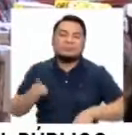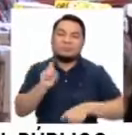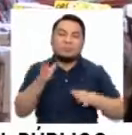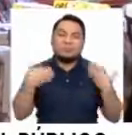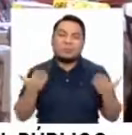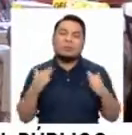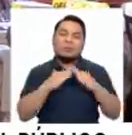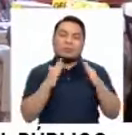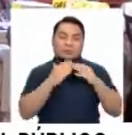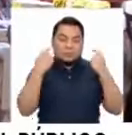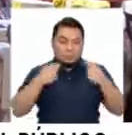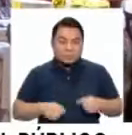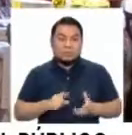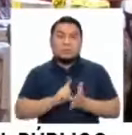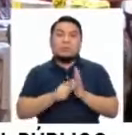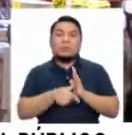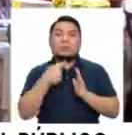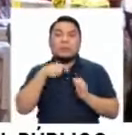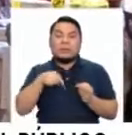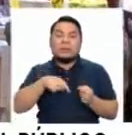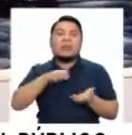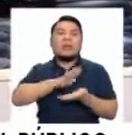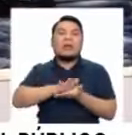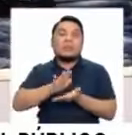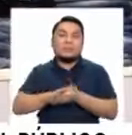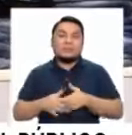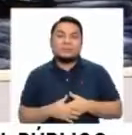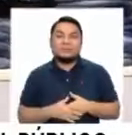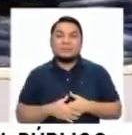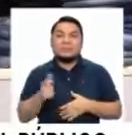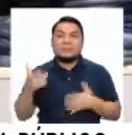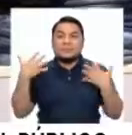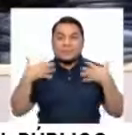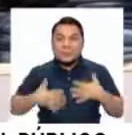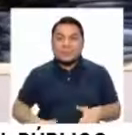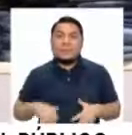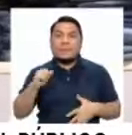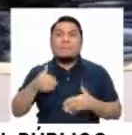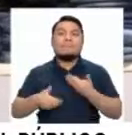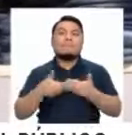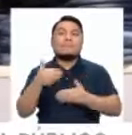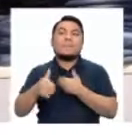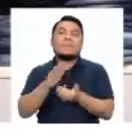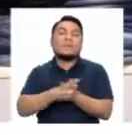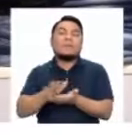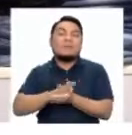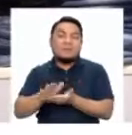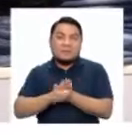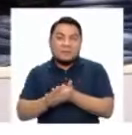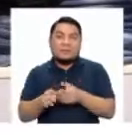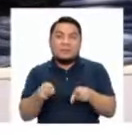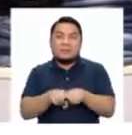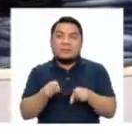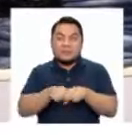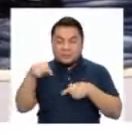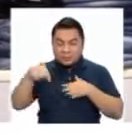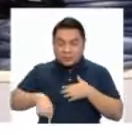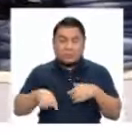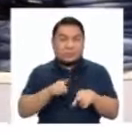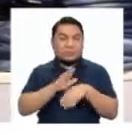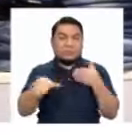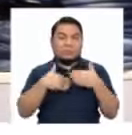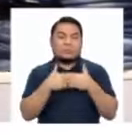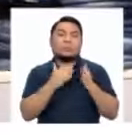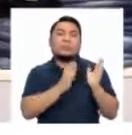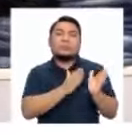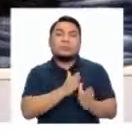este deberá ser desinfectado. La prenda debe pasar por un proceso de desinfección, igual a la tienda también le vamos a instalar todo el